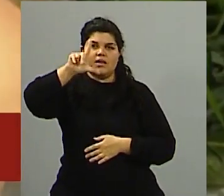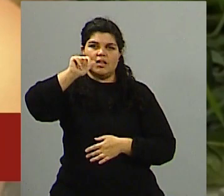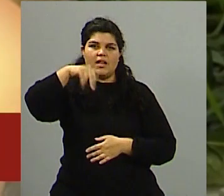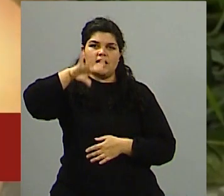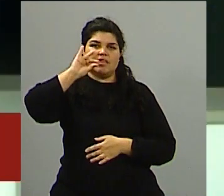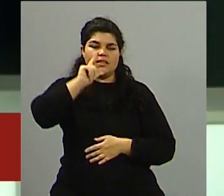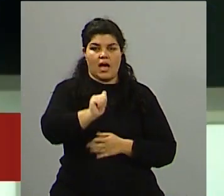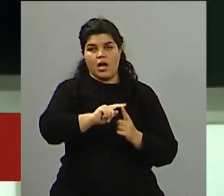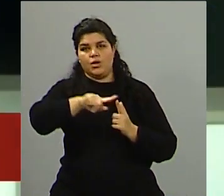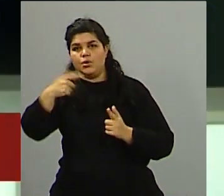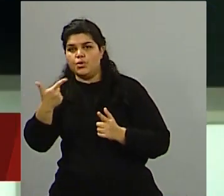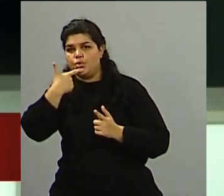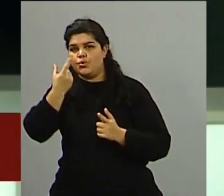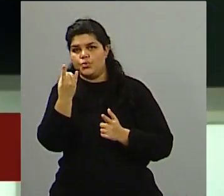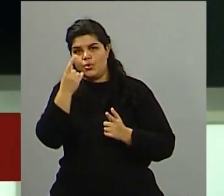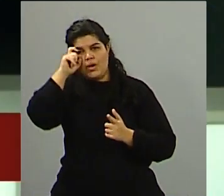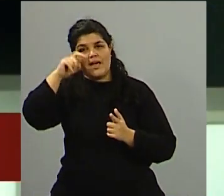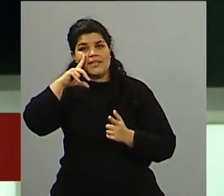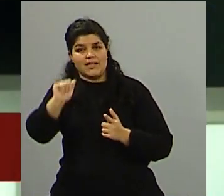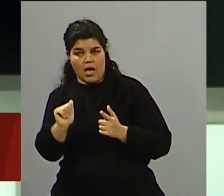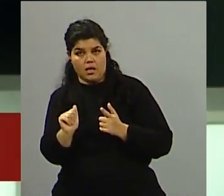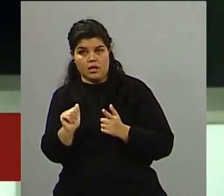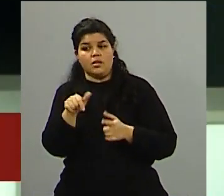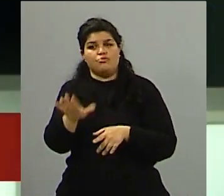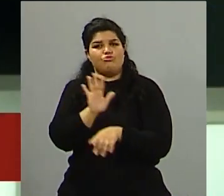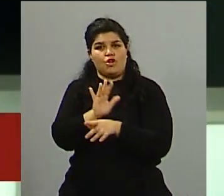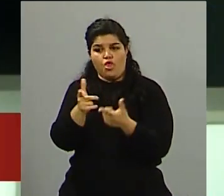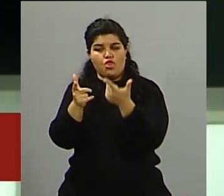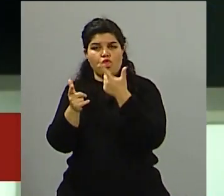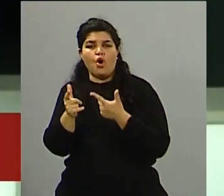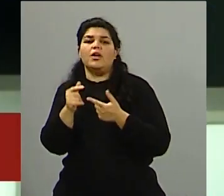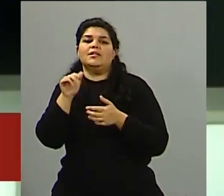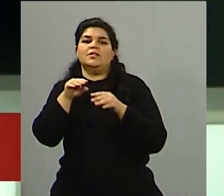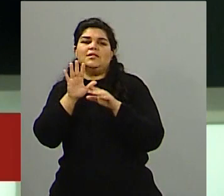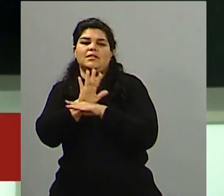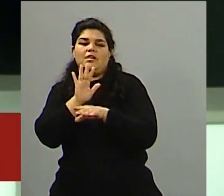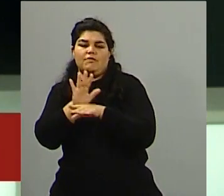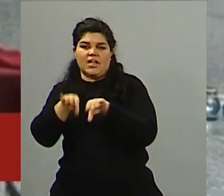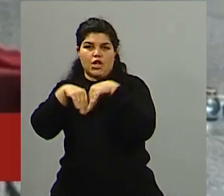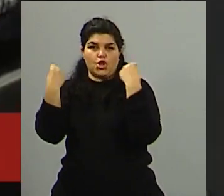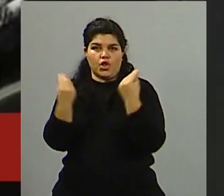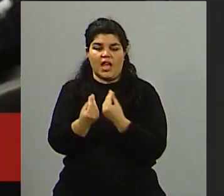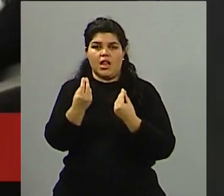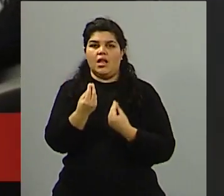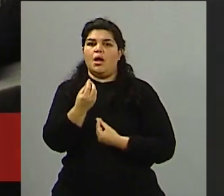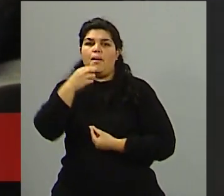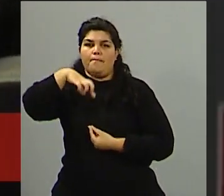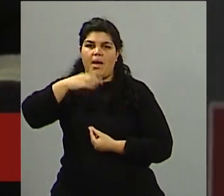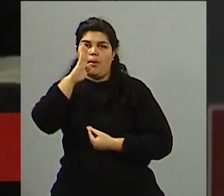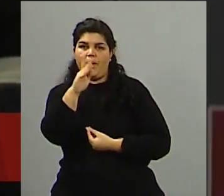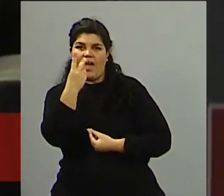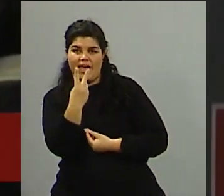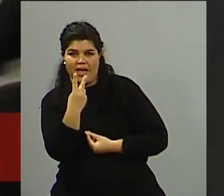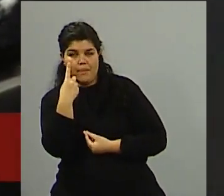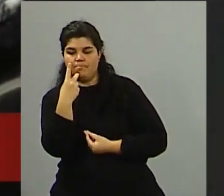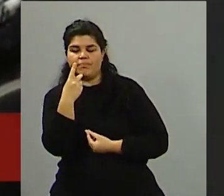llegan o superan, ¿sí?, llegan a lo que es el mínimo del 2% del Producto Bruto Interno. El resto de los estados los va a tener